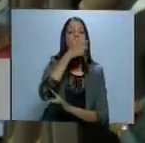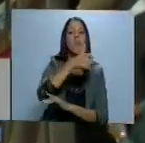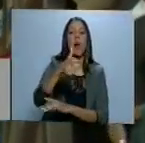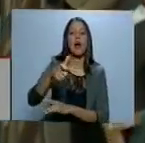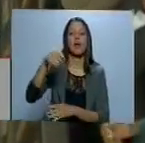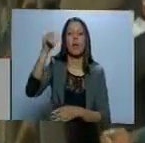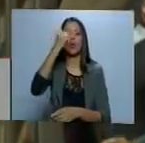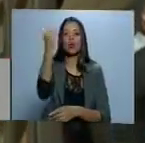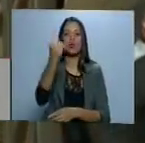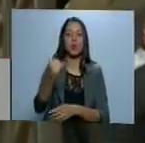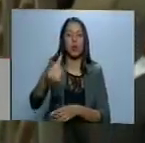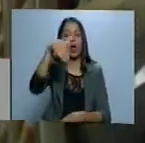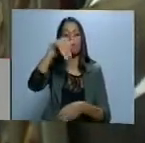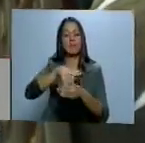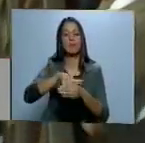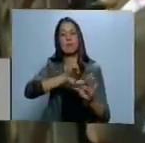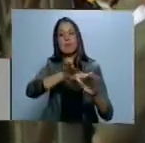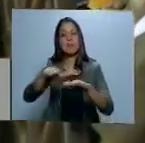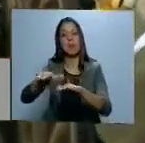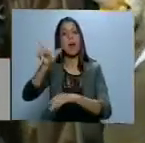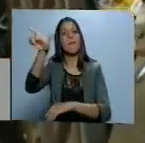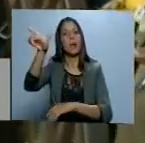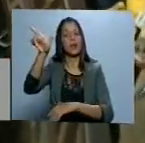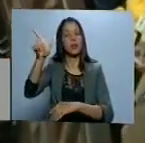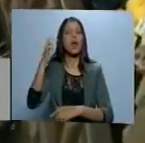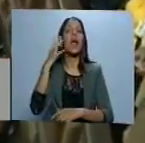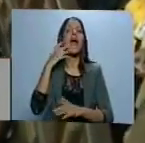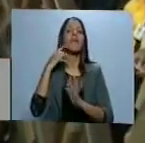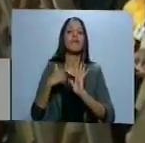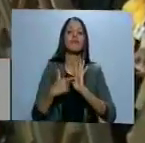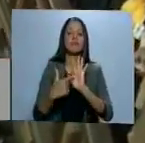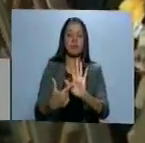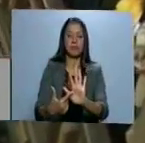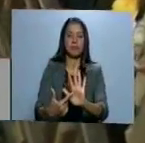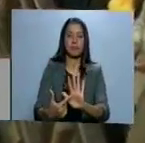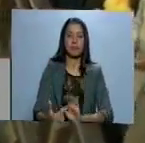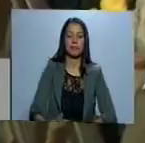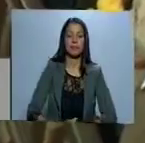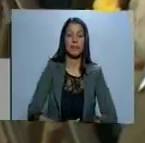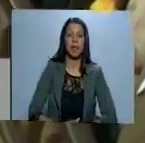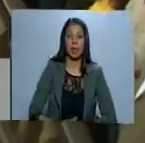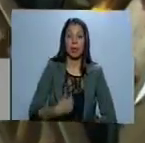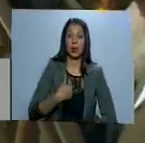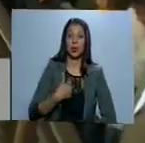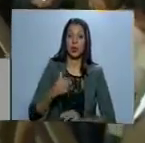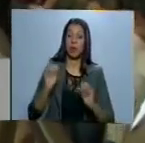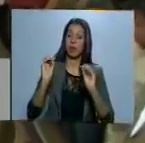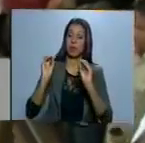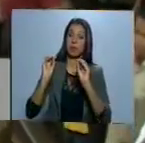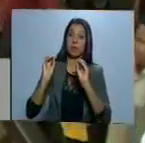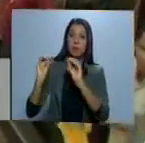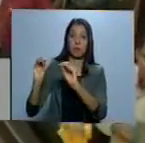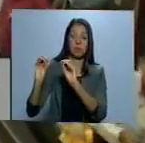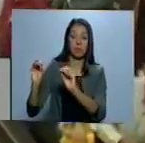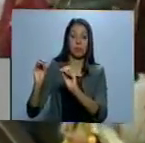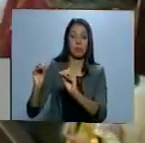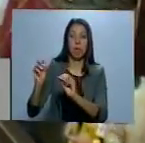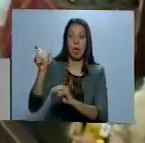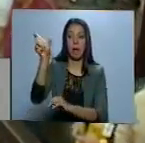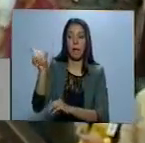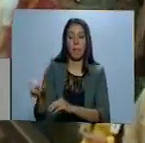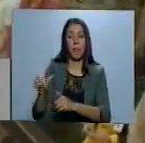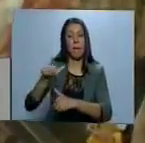estado Zulia y que ejemplo para toda Venezuela. Yo voy a pedir al primer